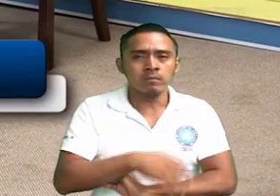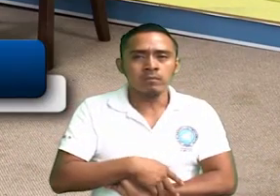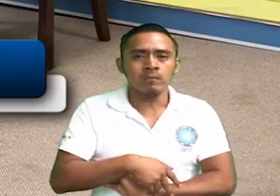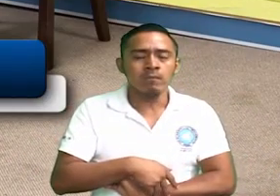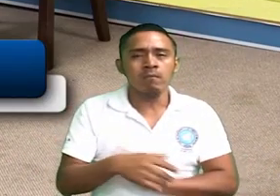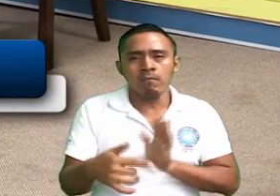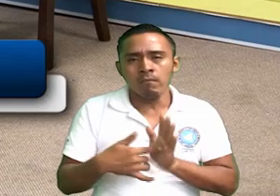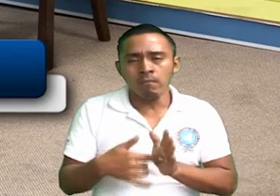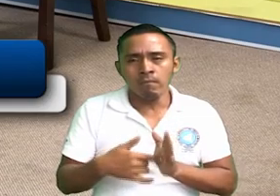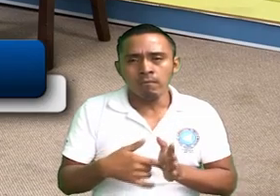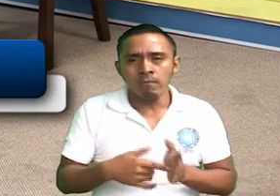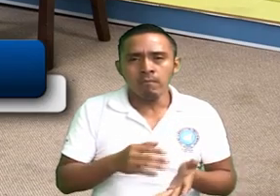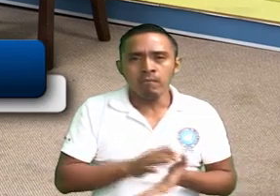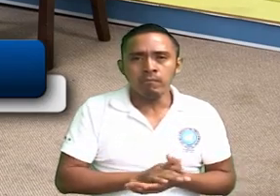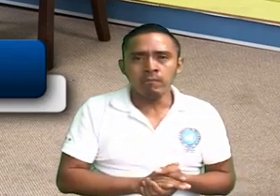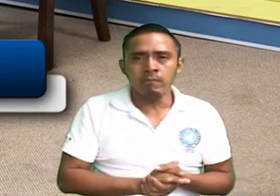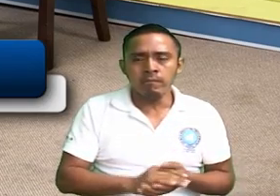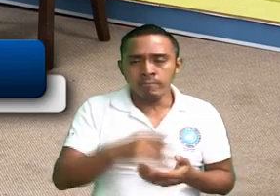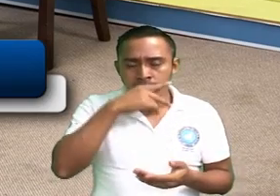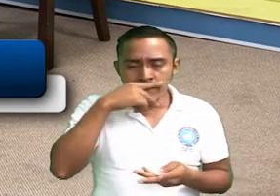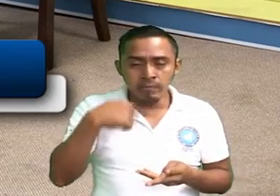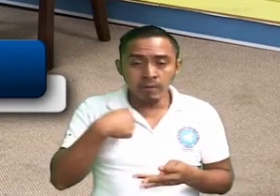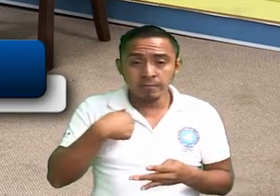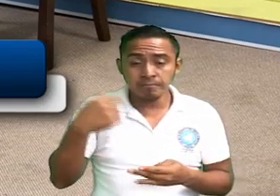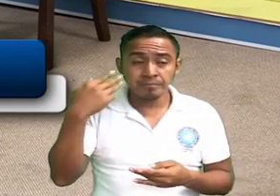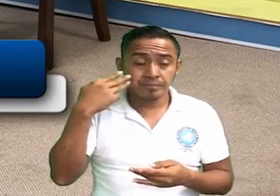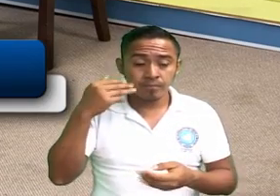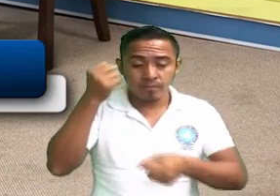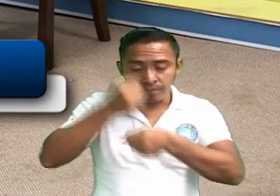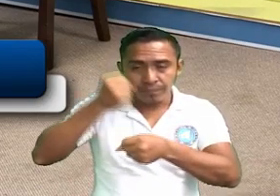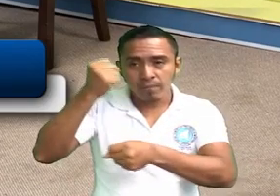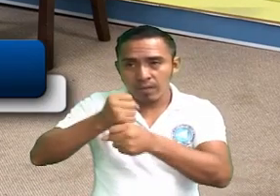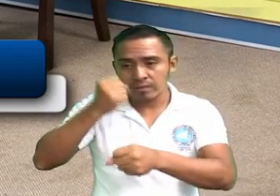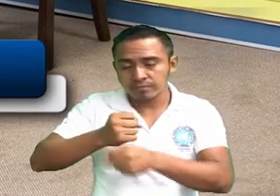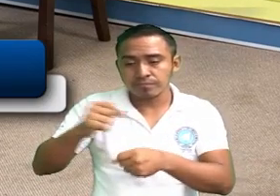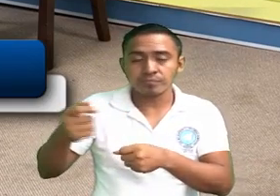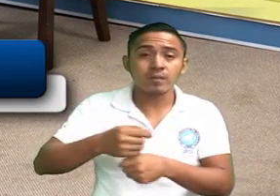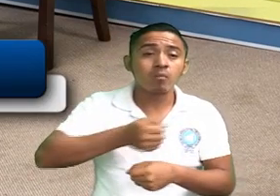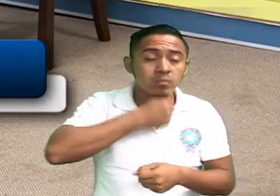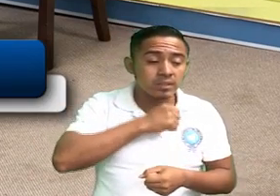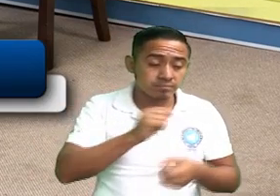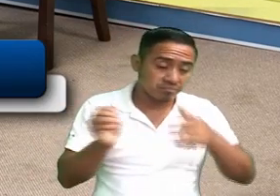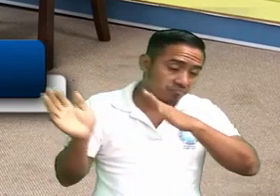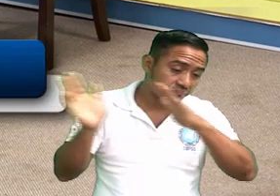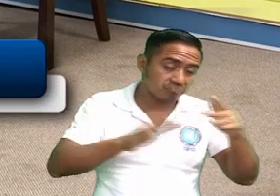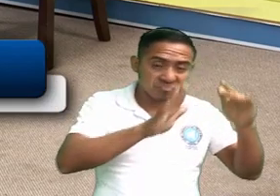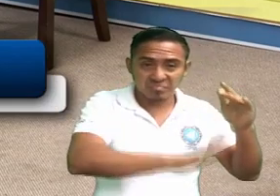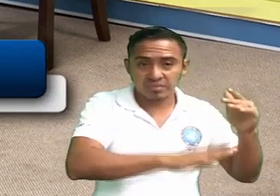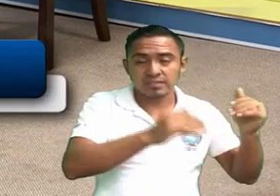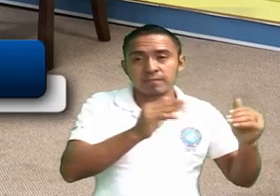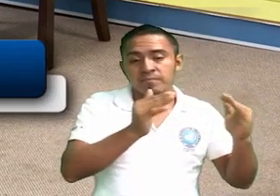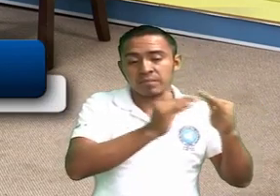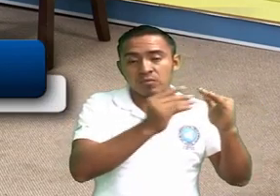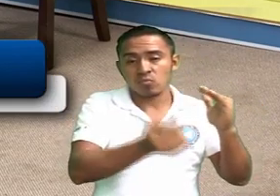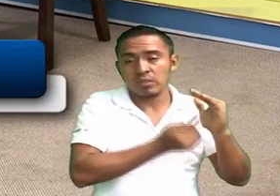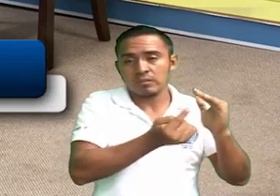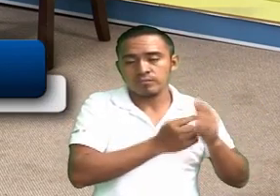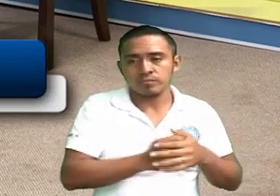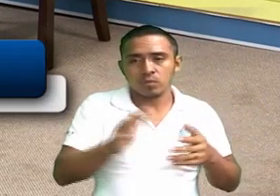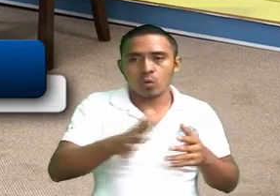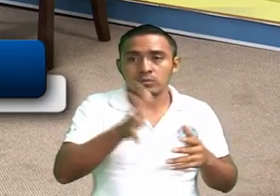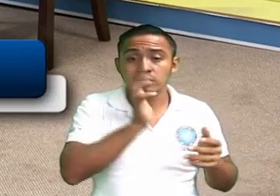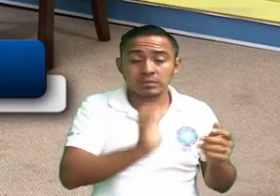abuela que está a cargo no lo lleva al parque, no lo lleva a recrearse. Sí. ¿Eso también incide? Incide.